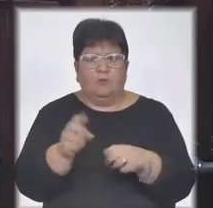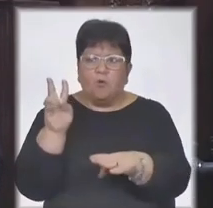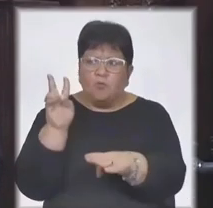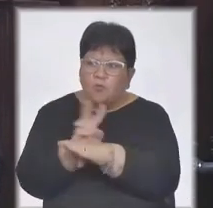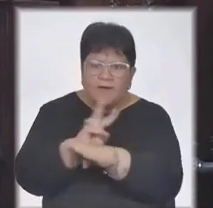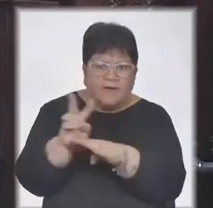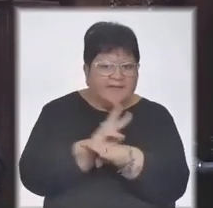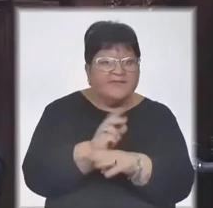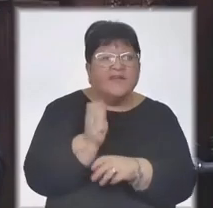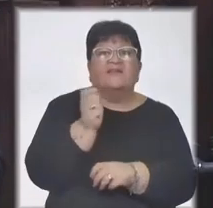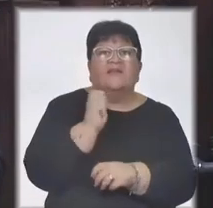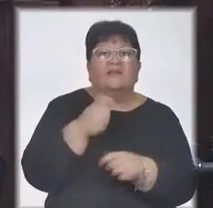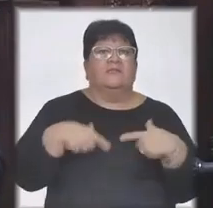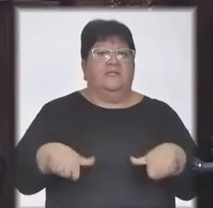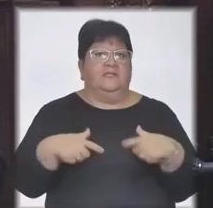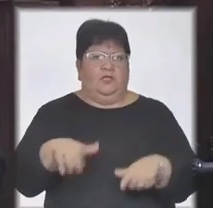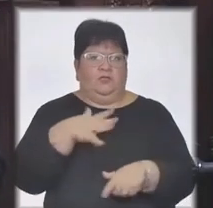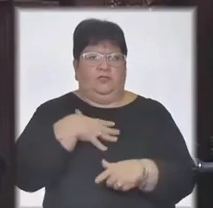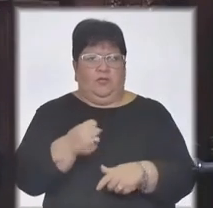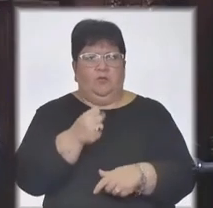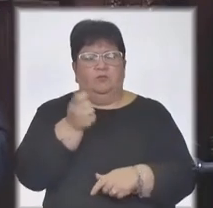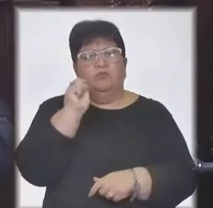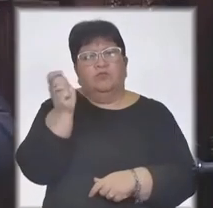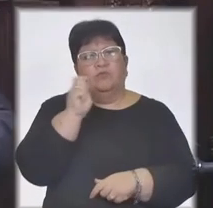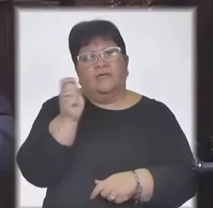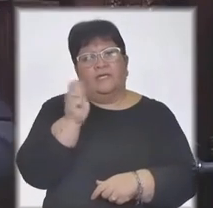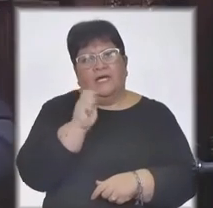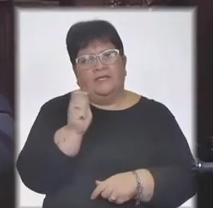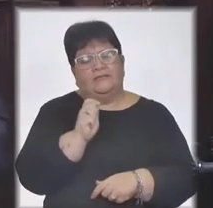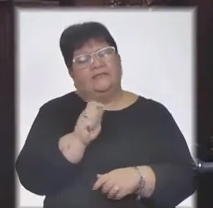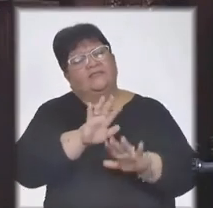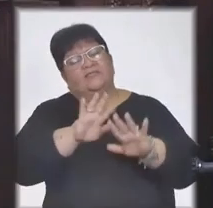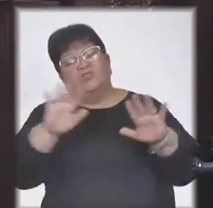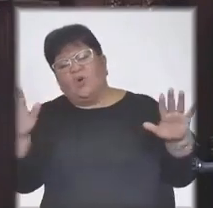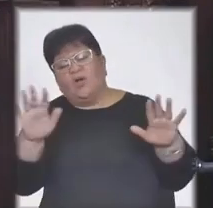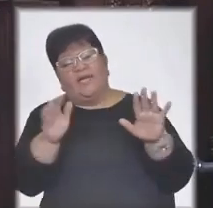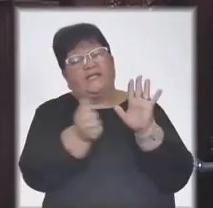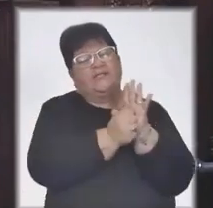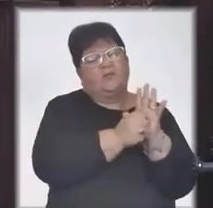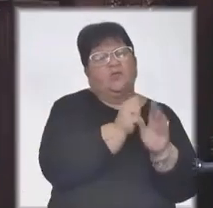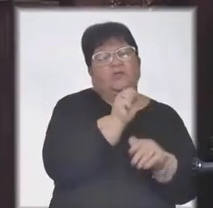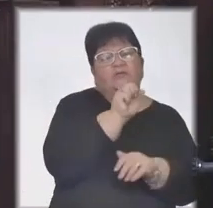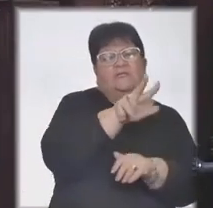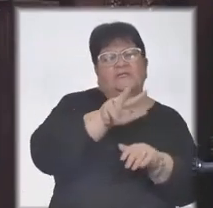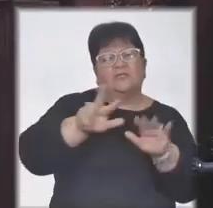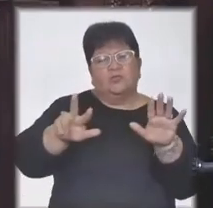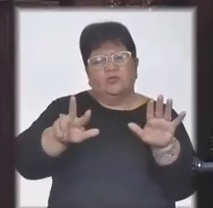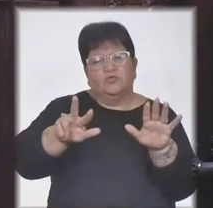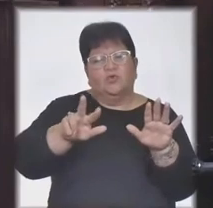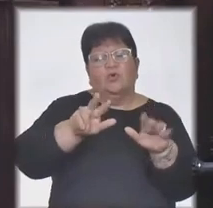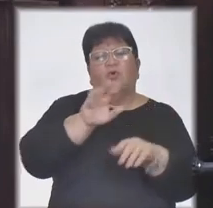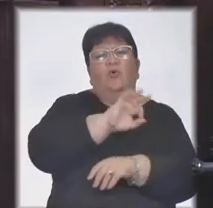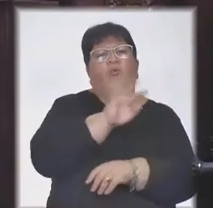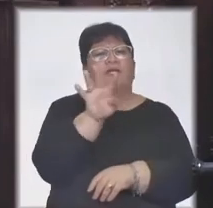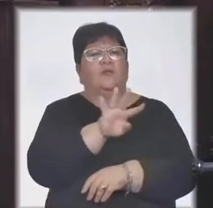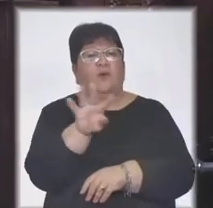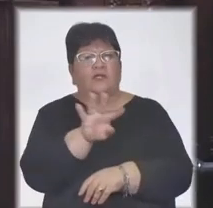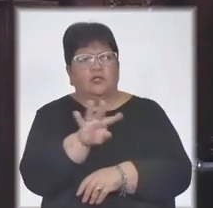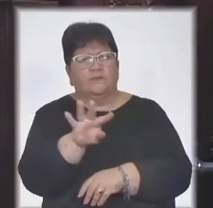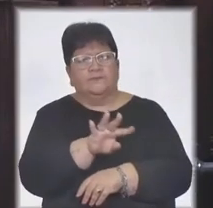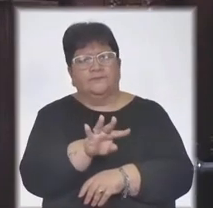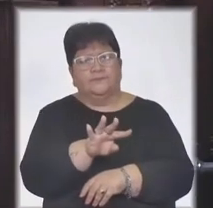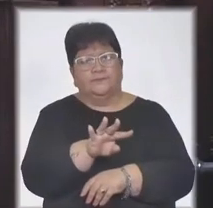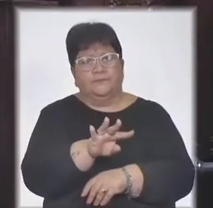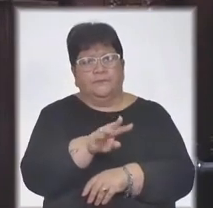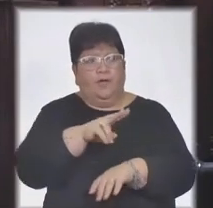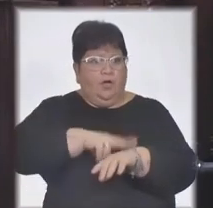que iba mucho más allá de la legislación en torno al artículo 38 o al artículo 44. Se debe llevar en consideración lo que